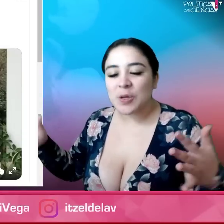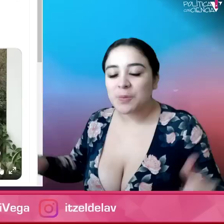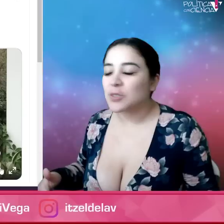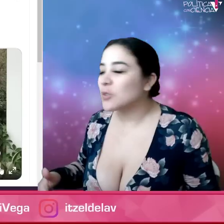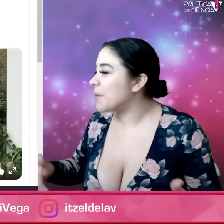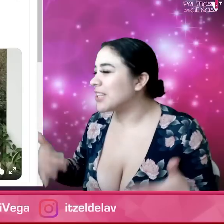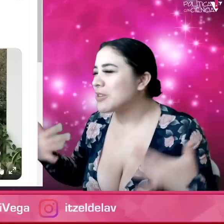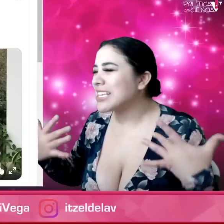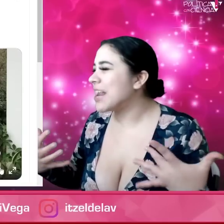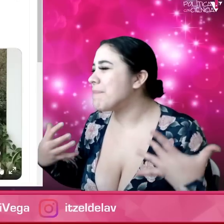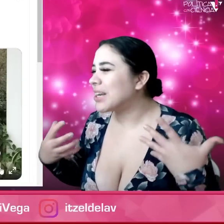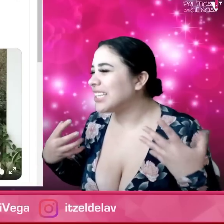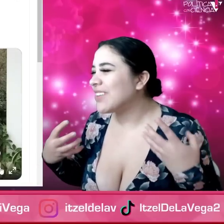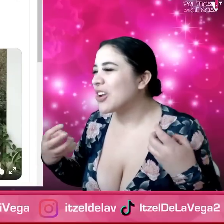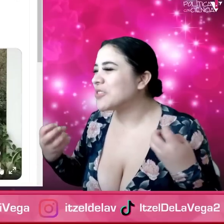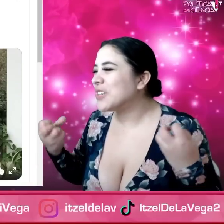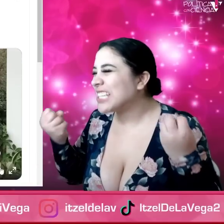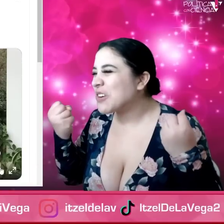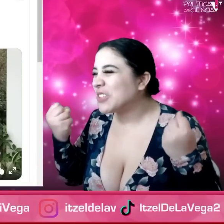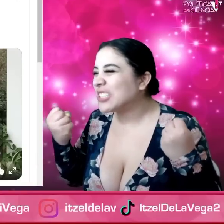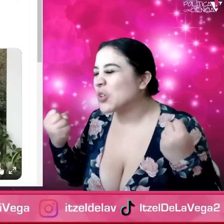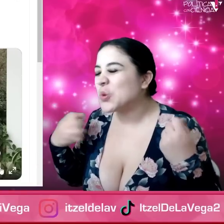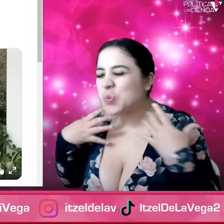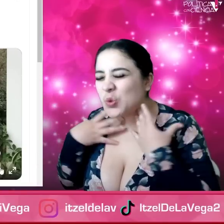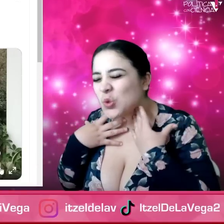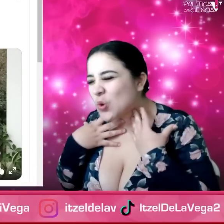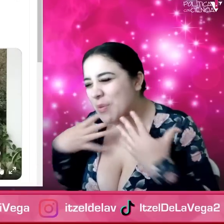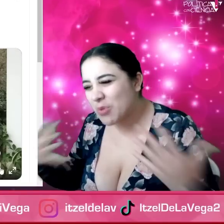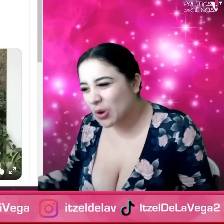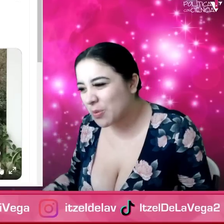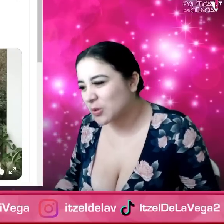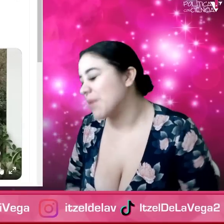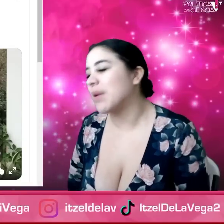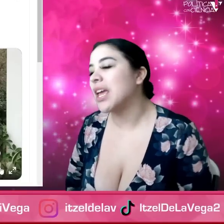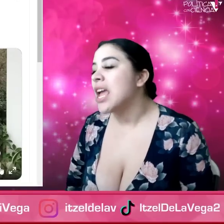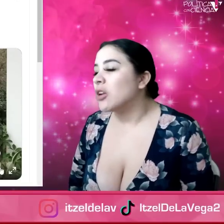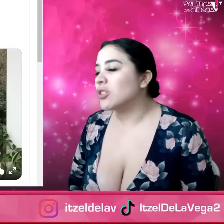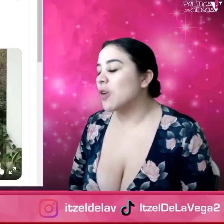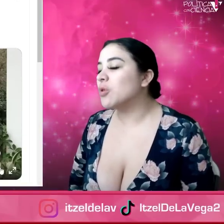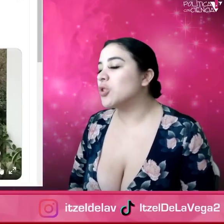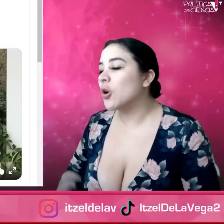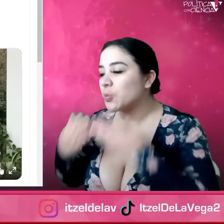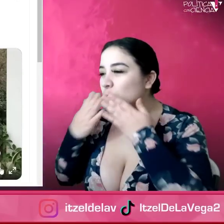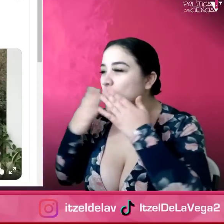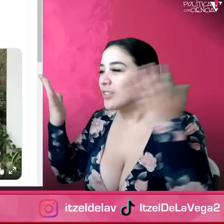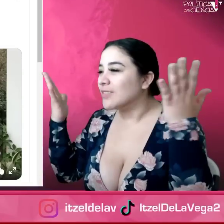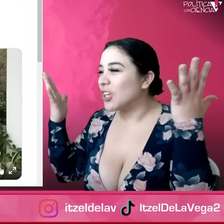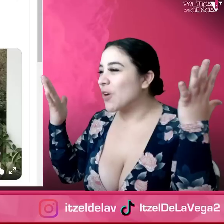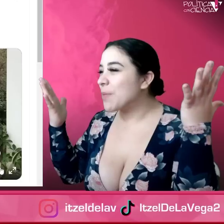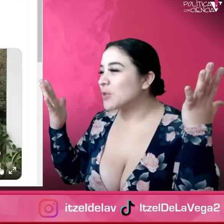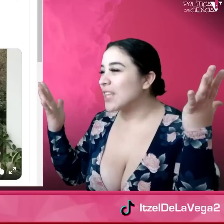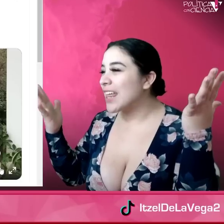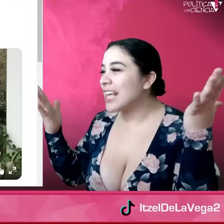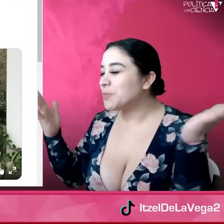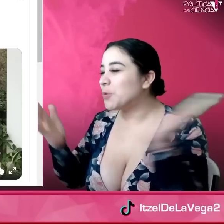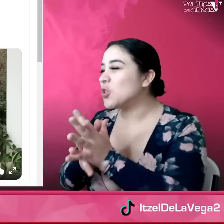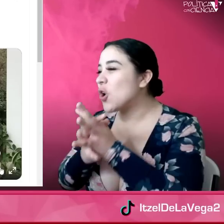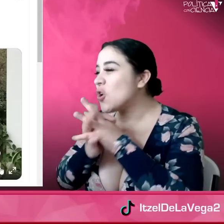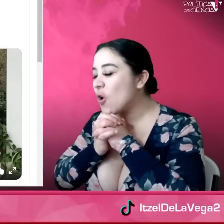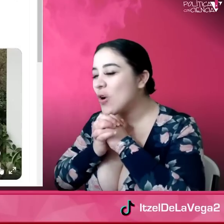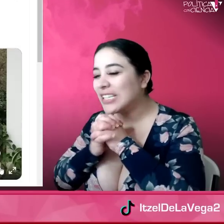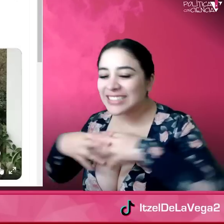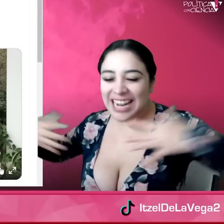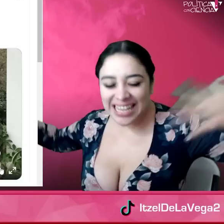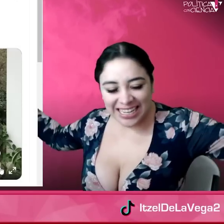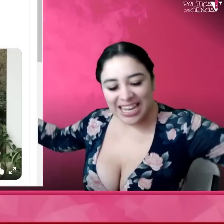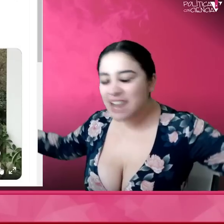Denme sus bellos por sus comentarios aquí en la parte de abajo que les voy a estar contestando con mucho amor como siempre los quiero mucho si no fuera por ustedes Pues